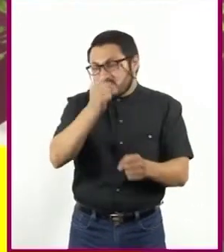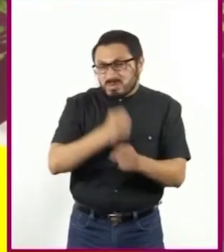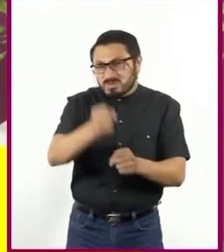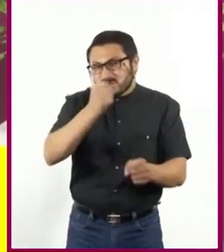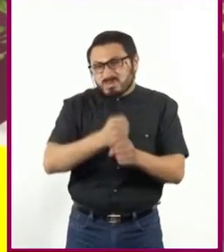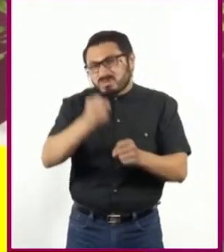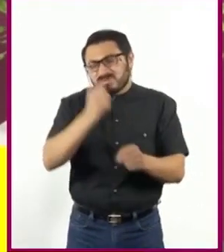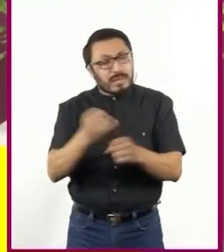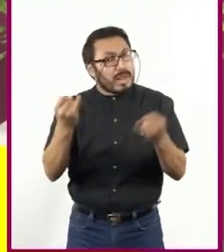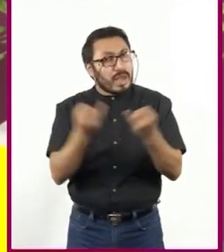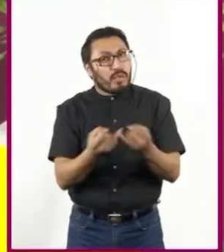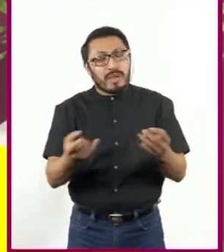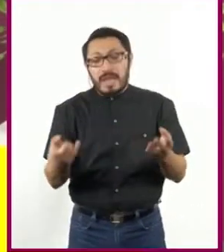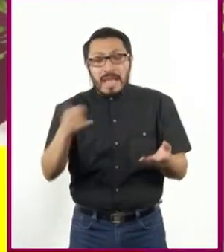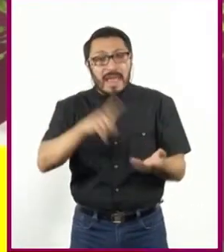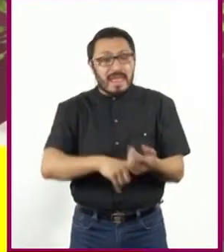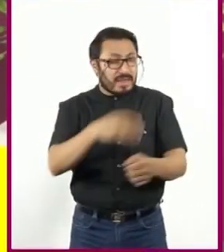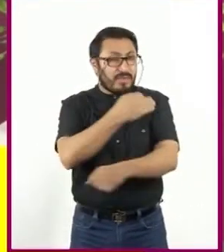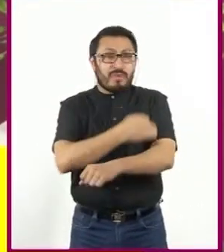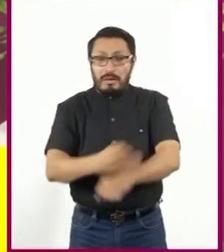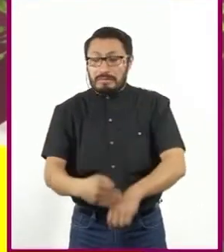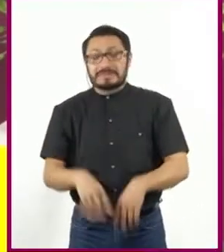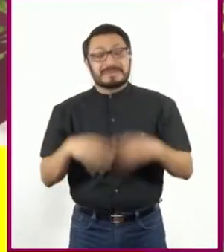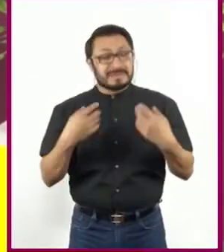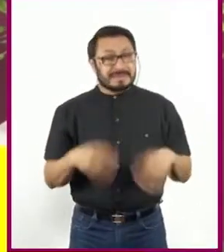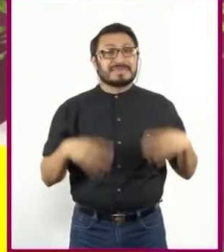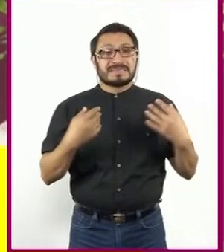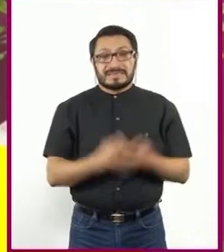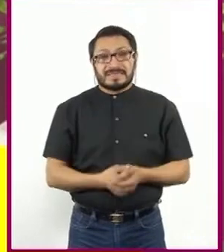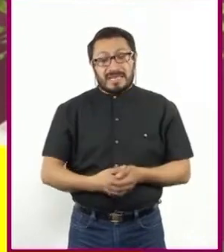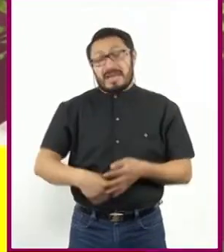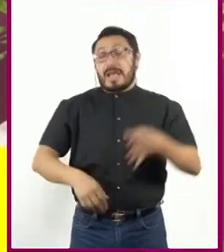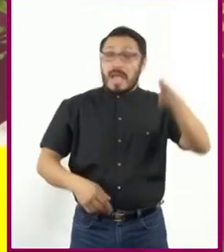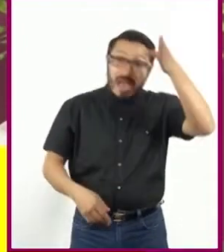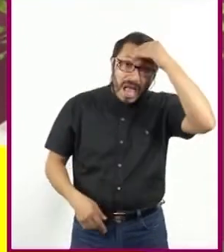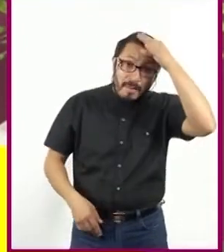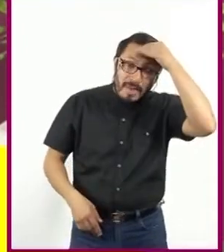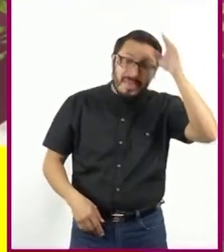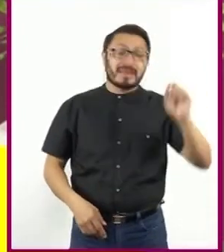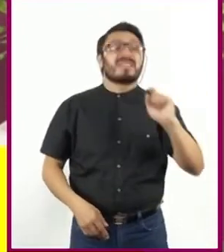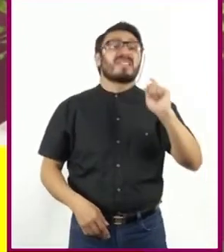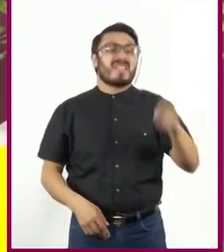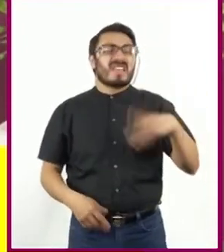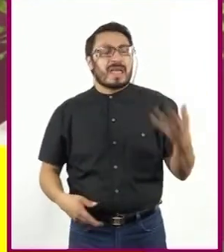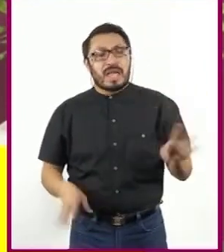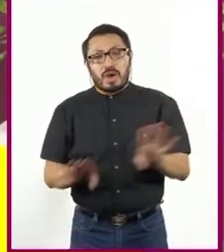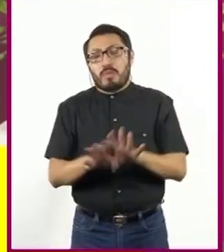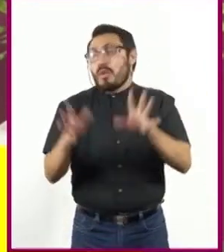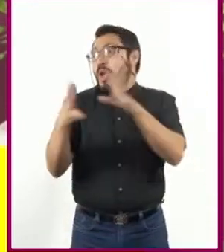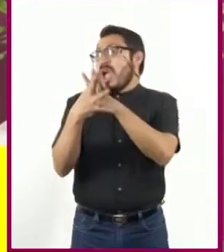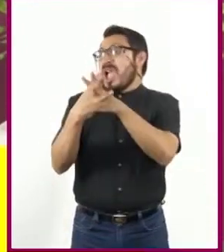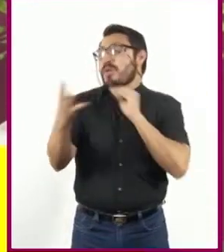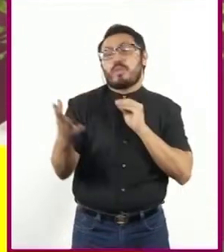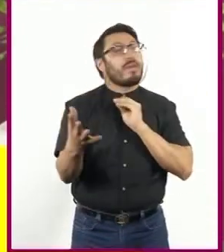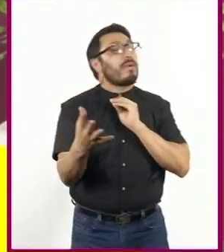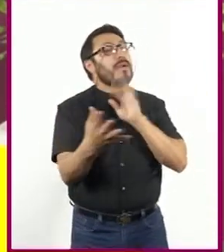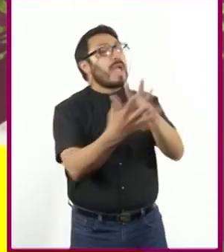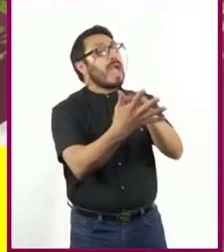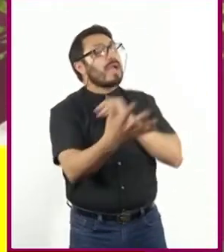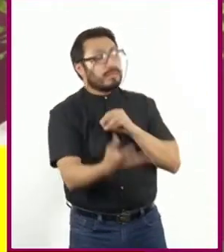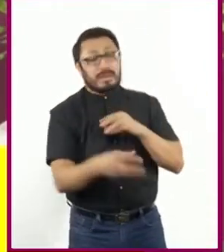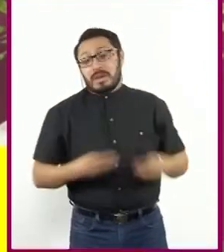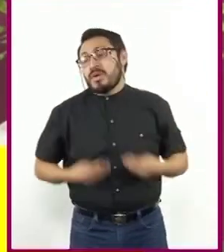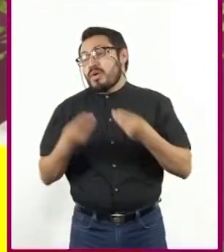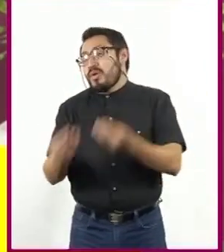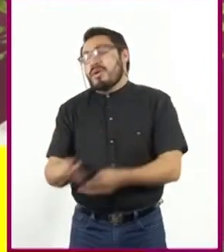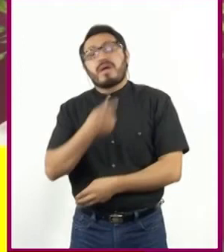se manifiesta al interior de las familias, en el aprendizaje que, por imitación, se brinda a hijas